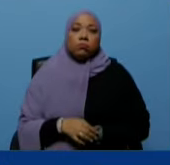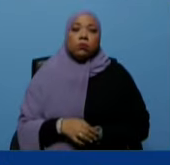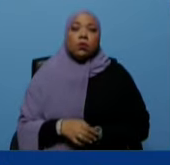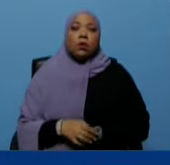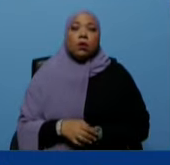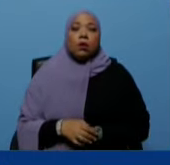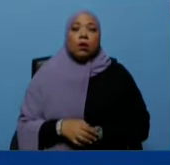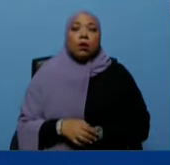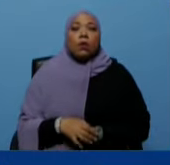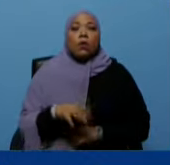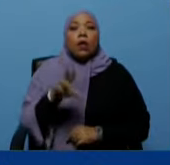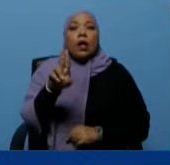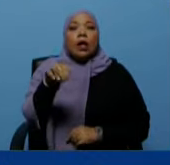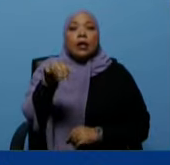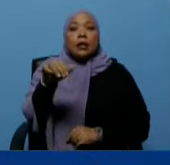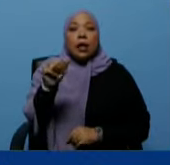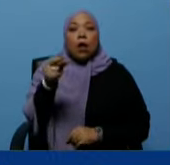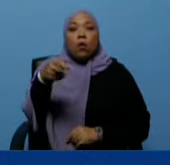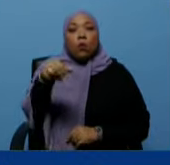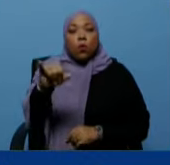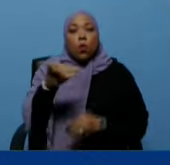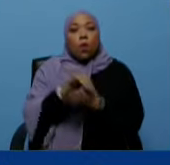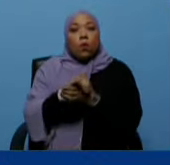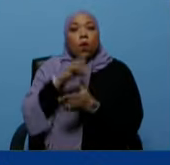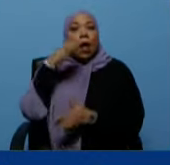Carmen, Nahum, doctora,